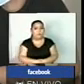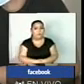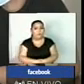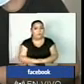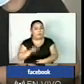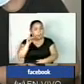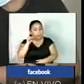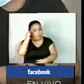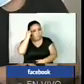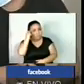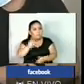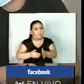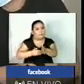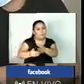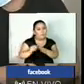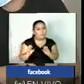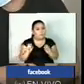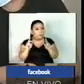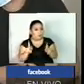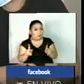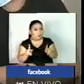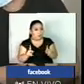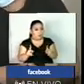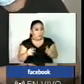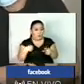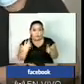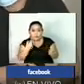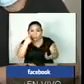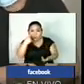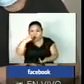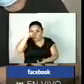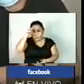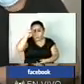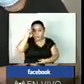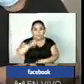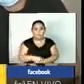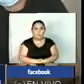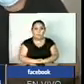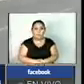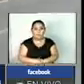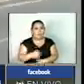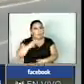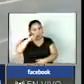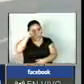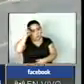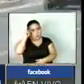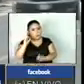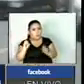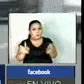punto de oportunidad porque la oportunidad nos encontró trabajando yo creo si la oportunidad nos encontró trabajando